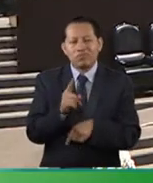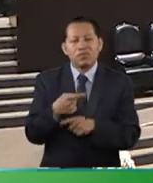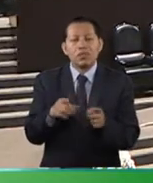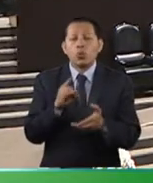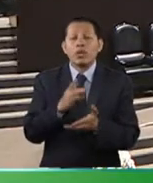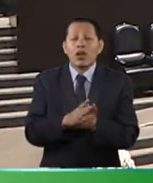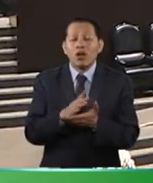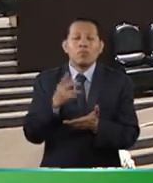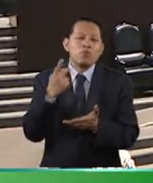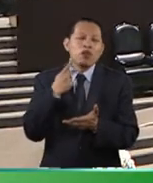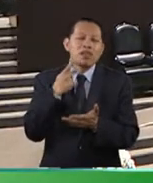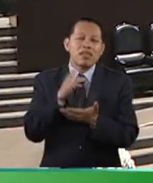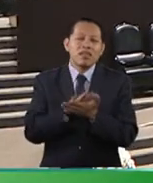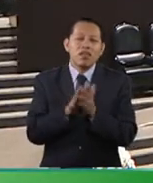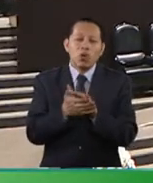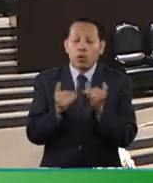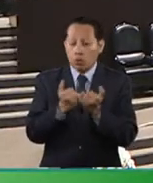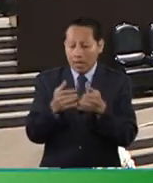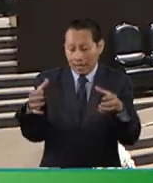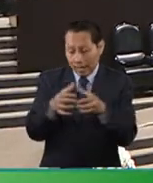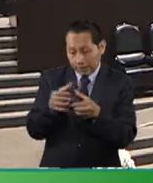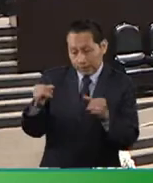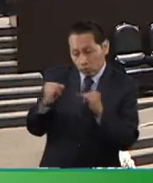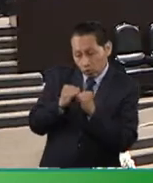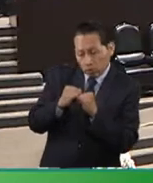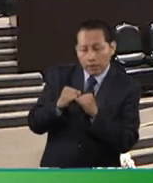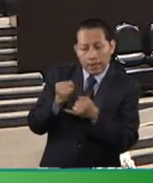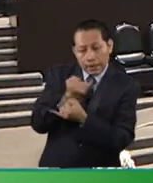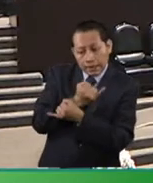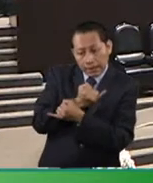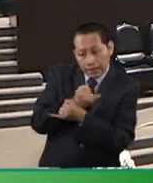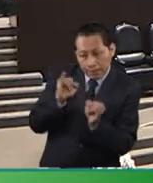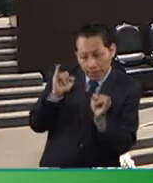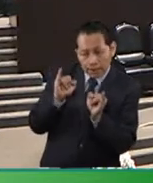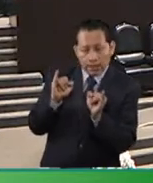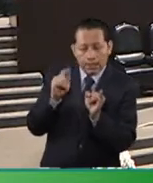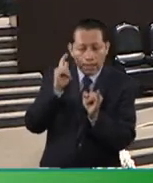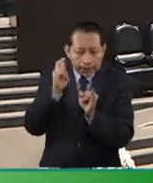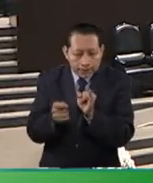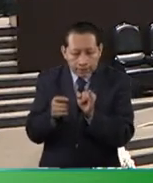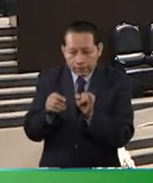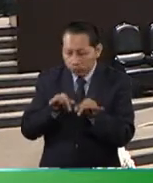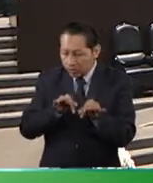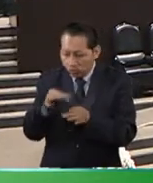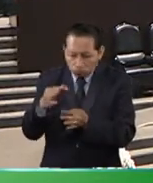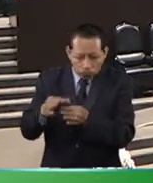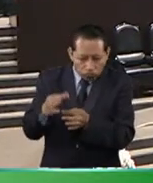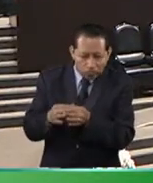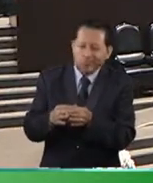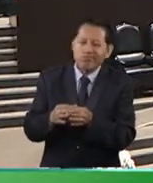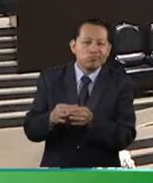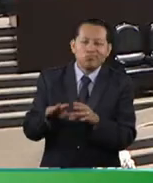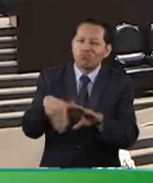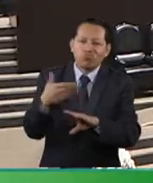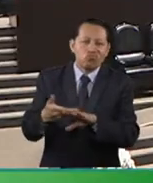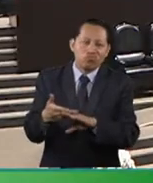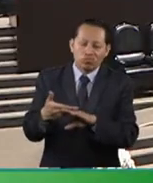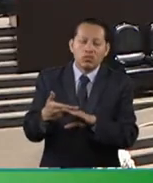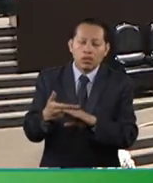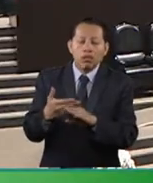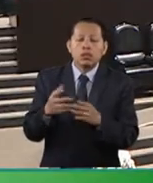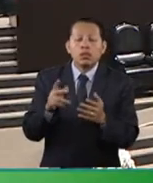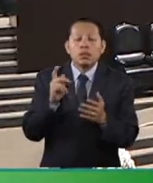desmantela lo que podría ser una institución más independiente y técnicamente eficiente la reforma